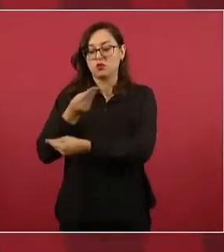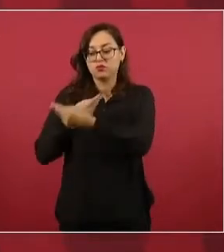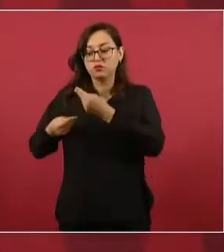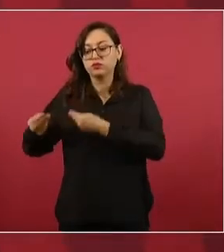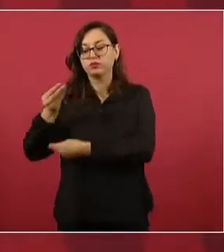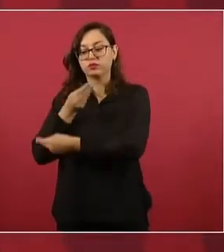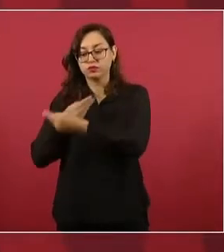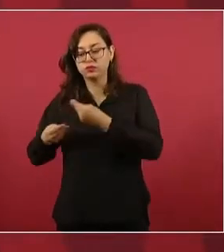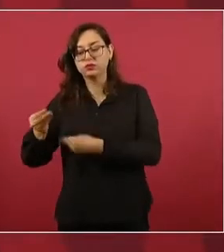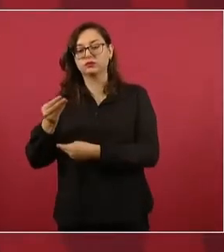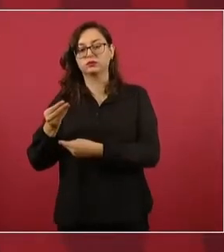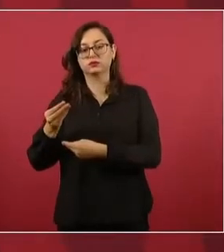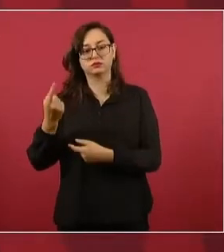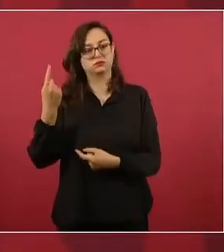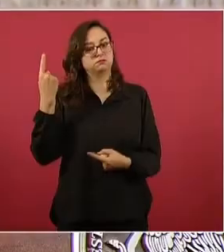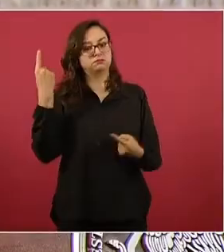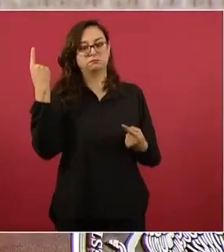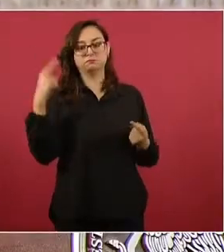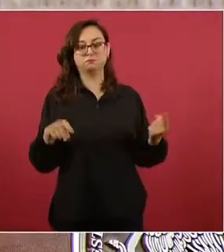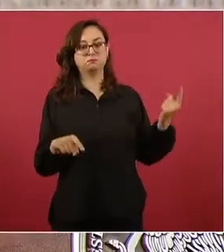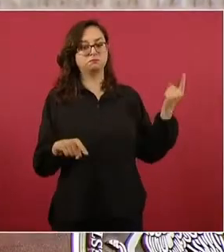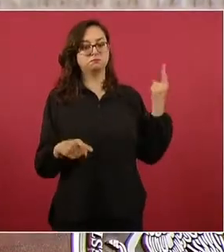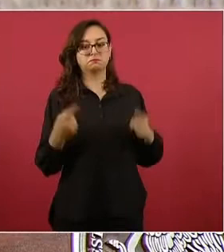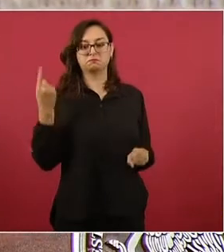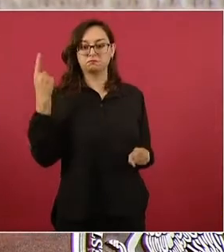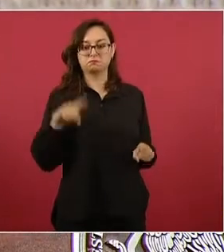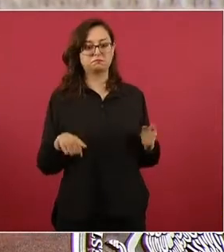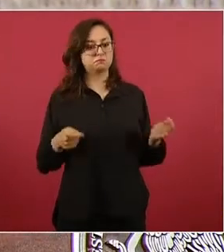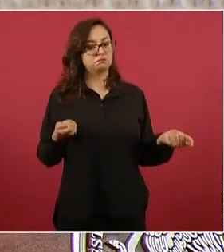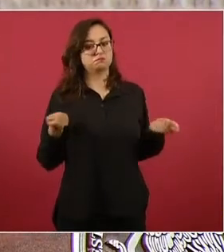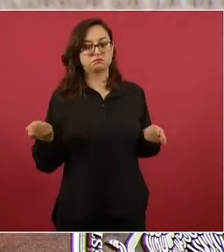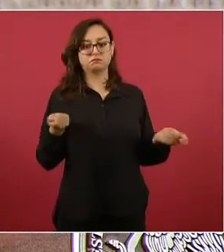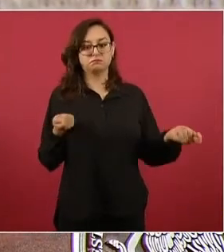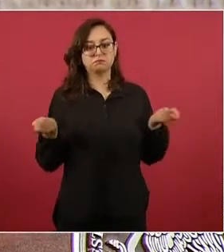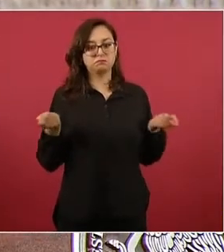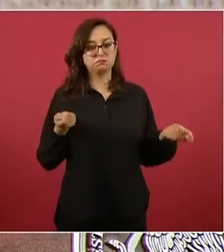era el que dominaba.